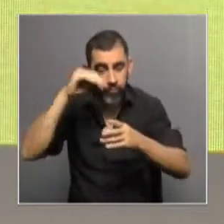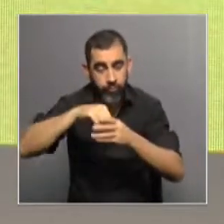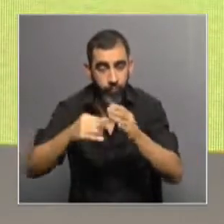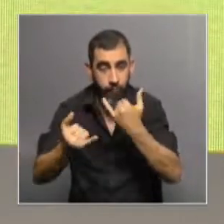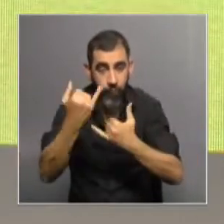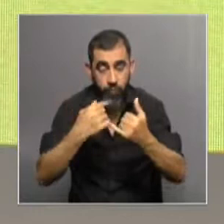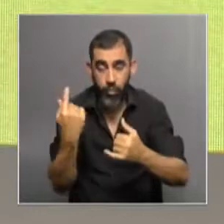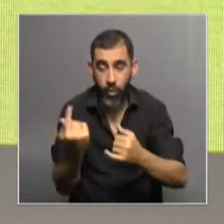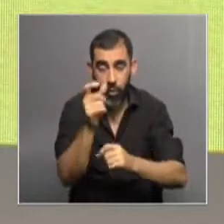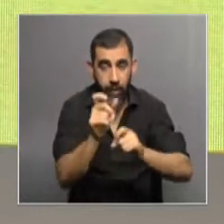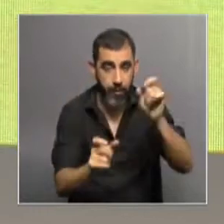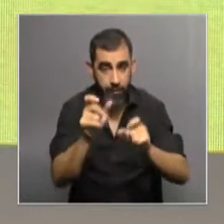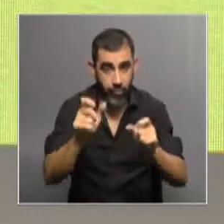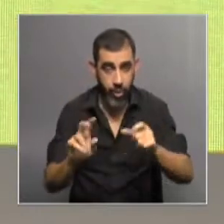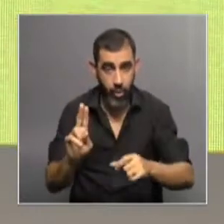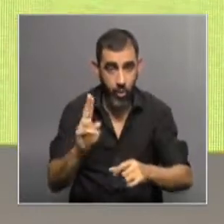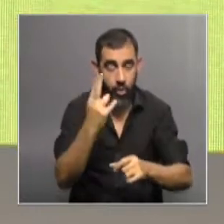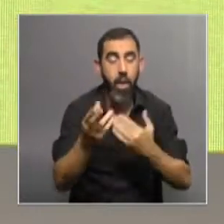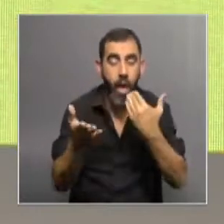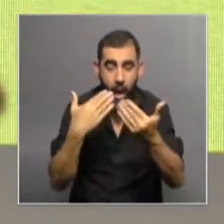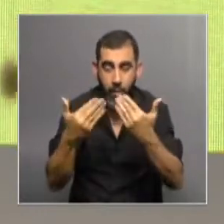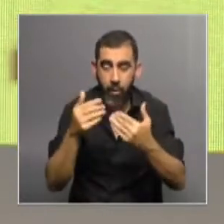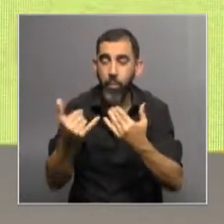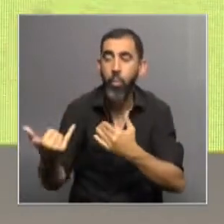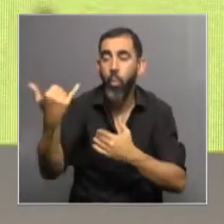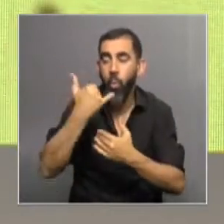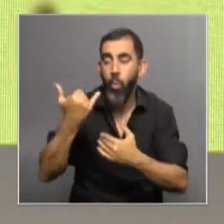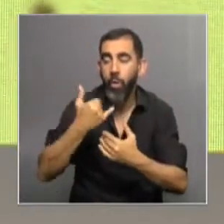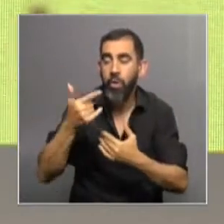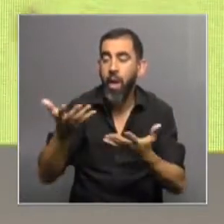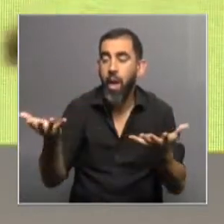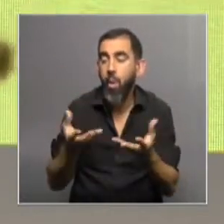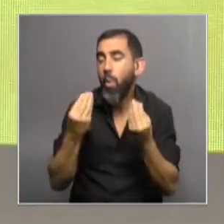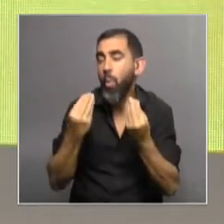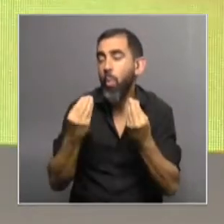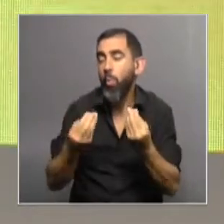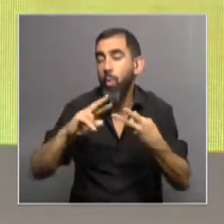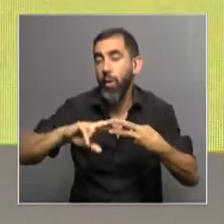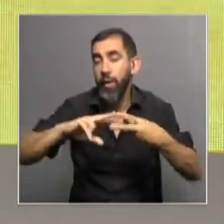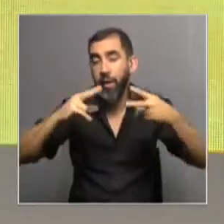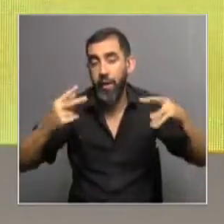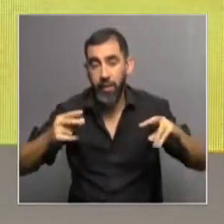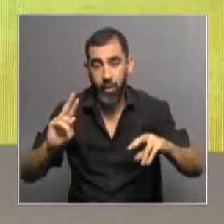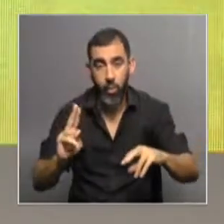hace a cada individuo. Entonces, bueno, conversamos con él para que nos cuenten qué estapa está hoy la genética en Uruguay y algunas cosas más.